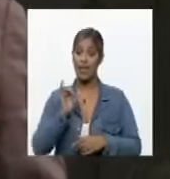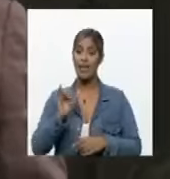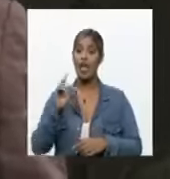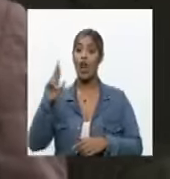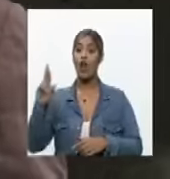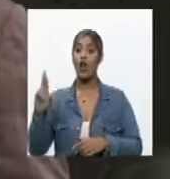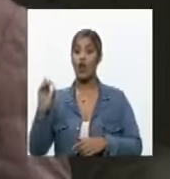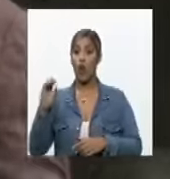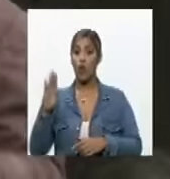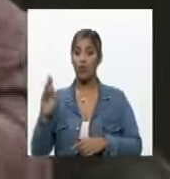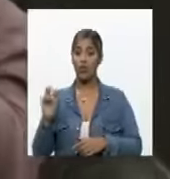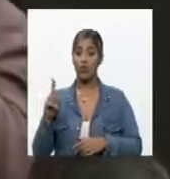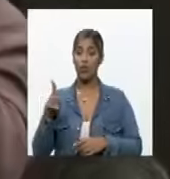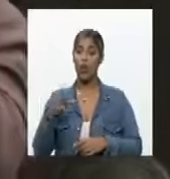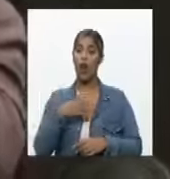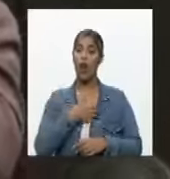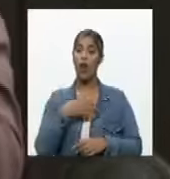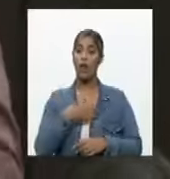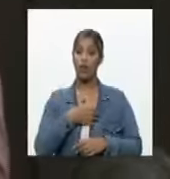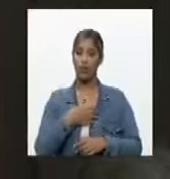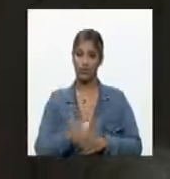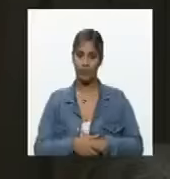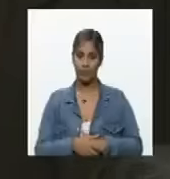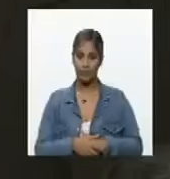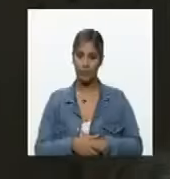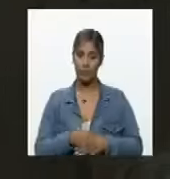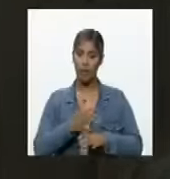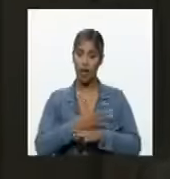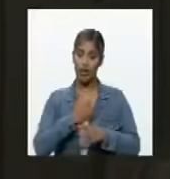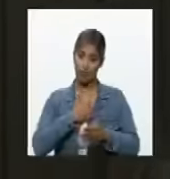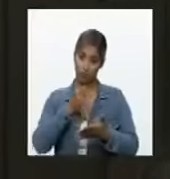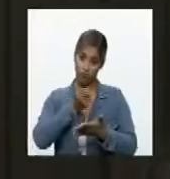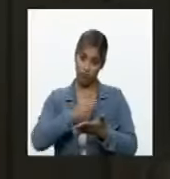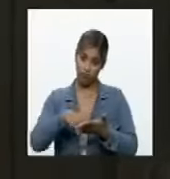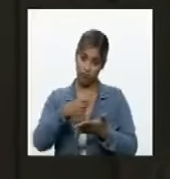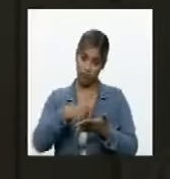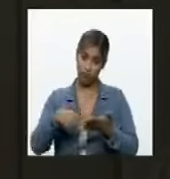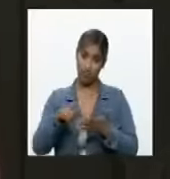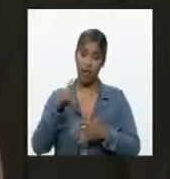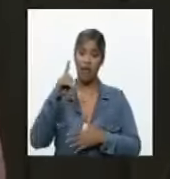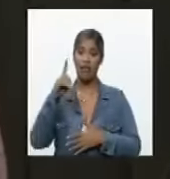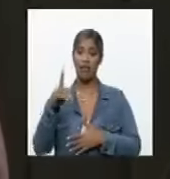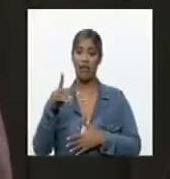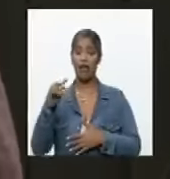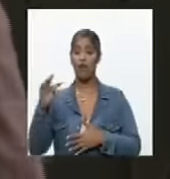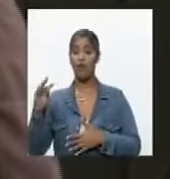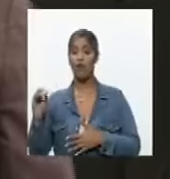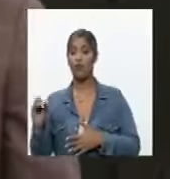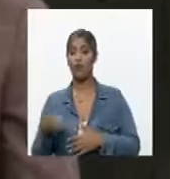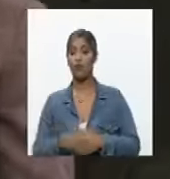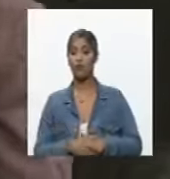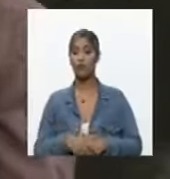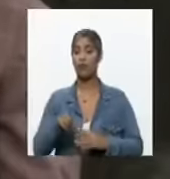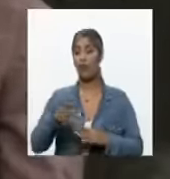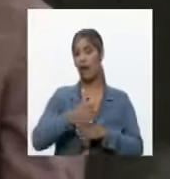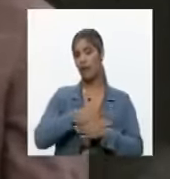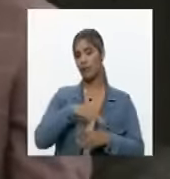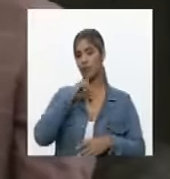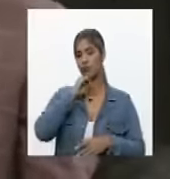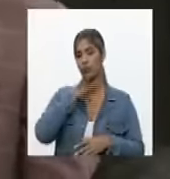Robinson por la novela que acababa de escribir Daniel Defoe en su